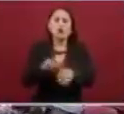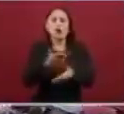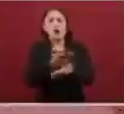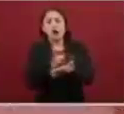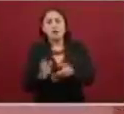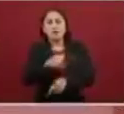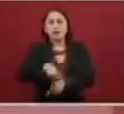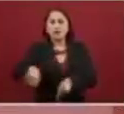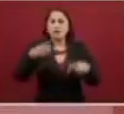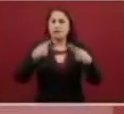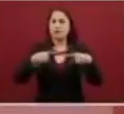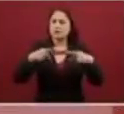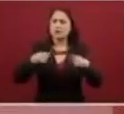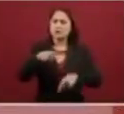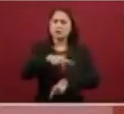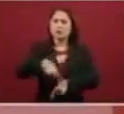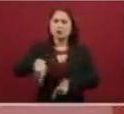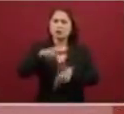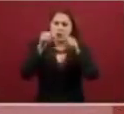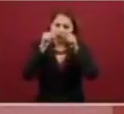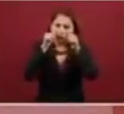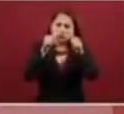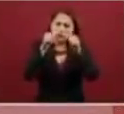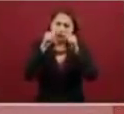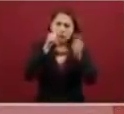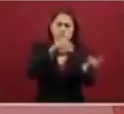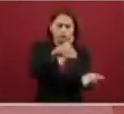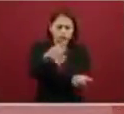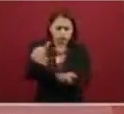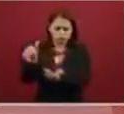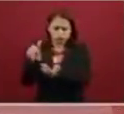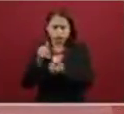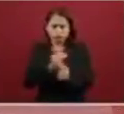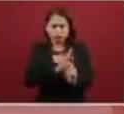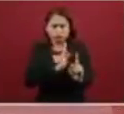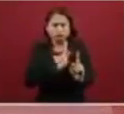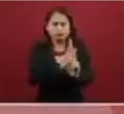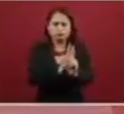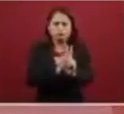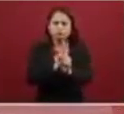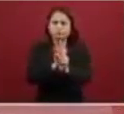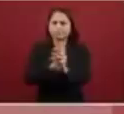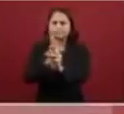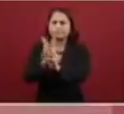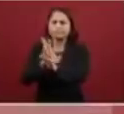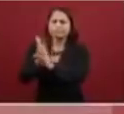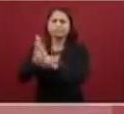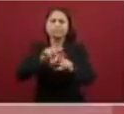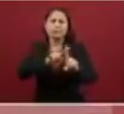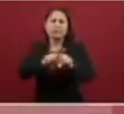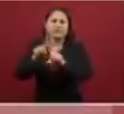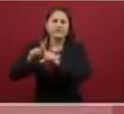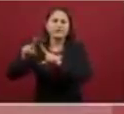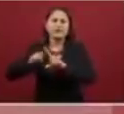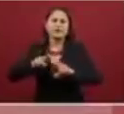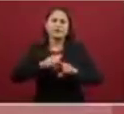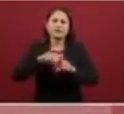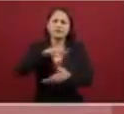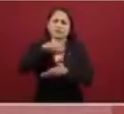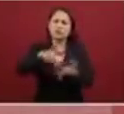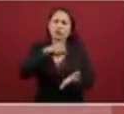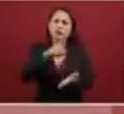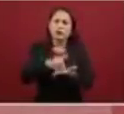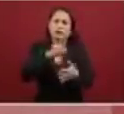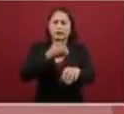gente por pueblos, regiones y entidades del